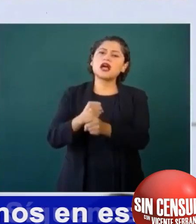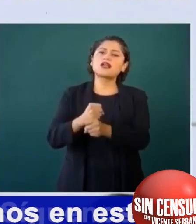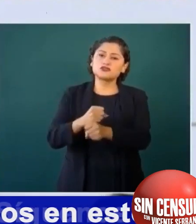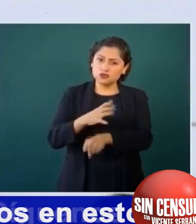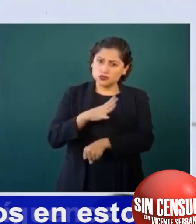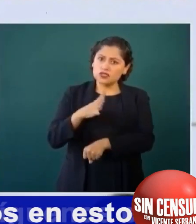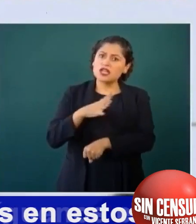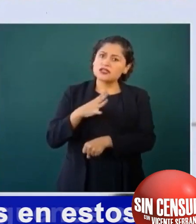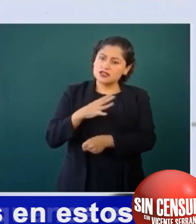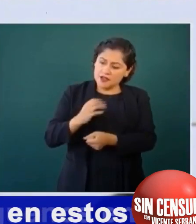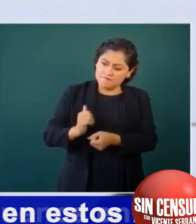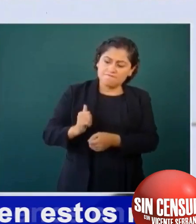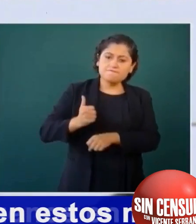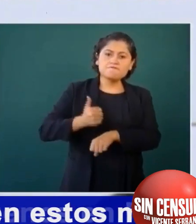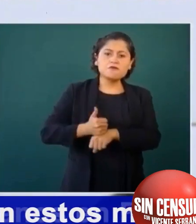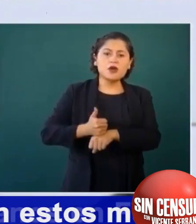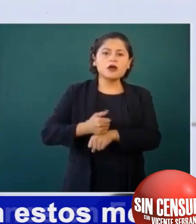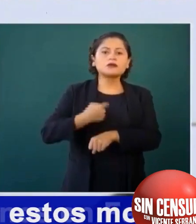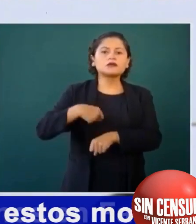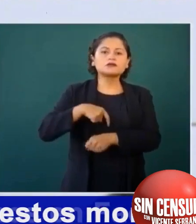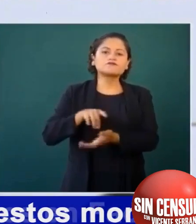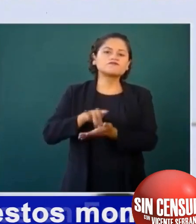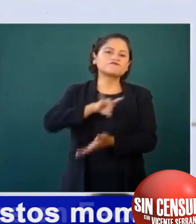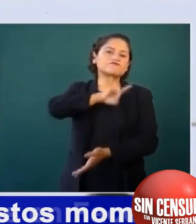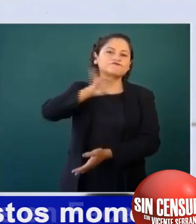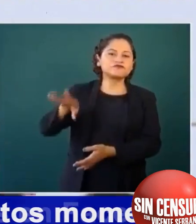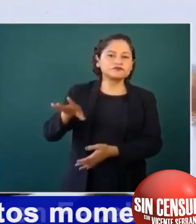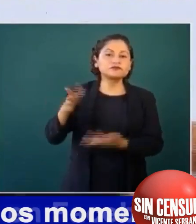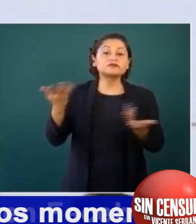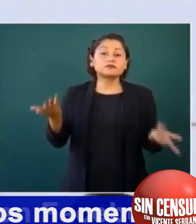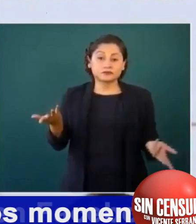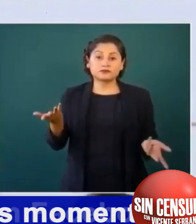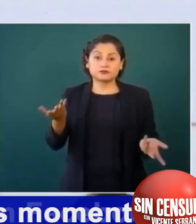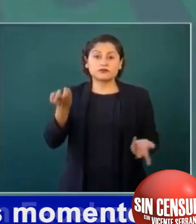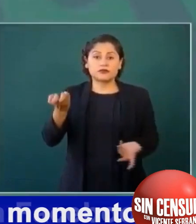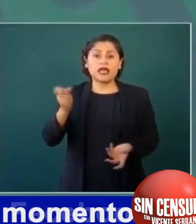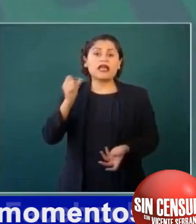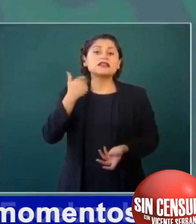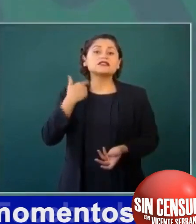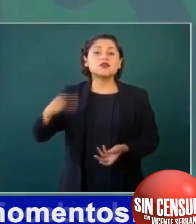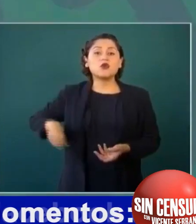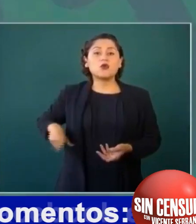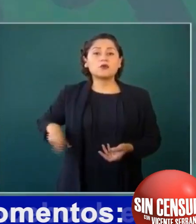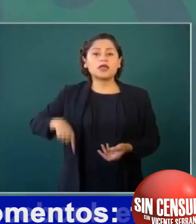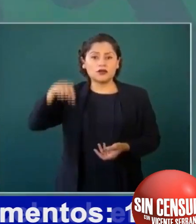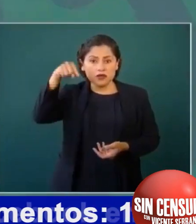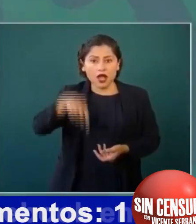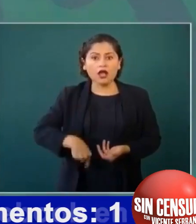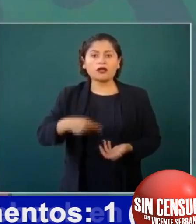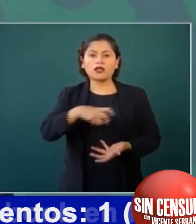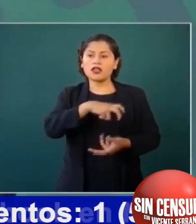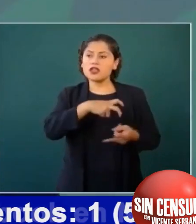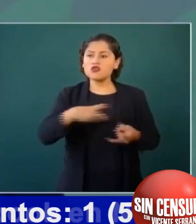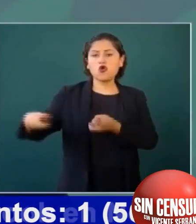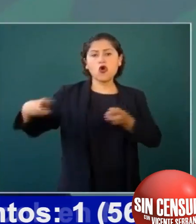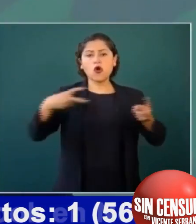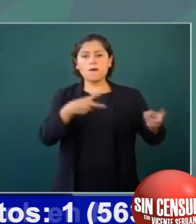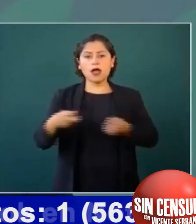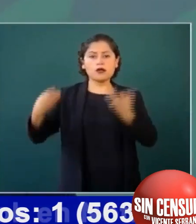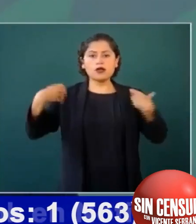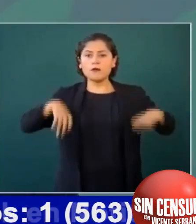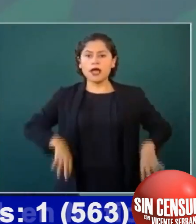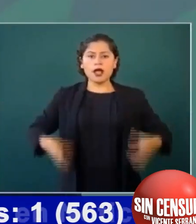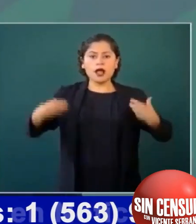que no se conformaron solamente con saquear a Tamaulipas, no, fueron más allá, fueron capaces